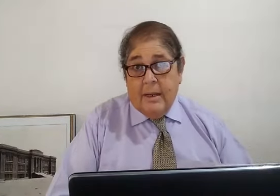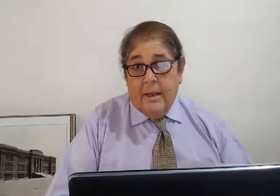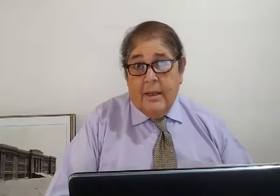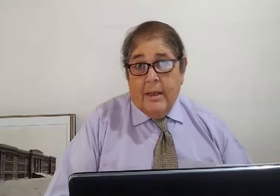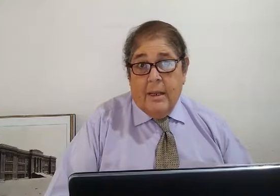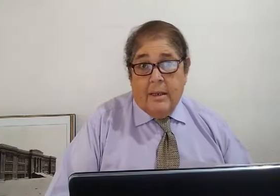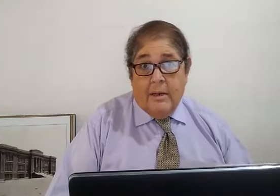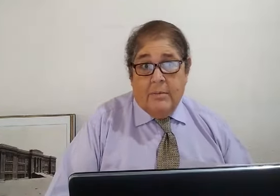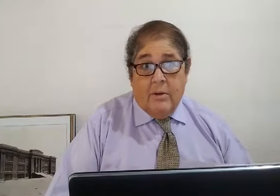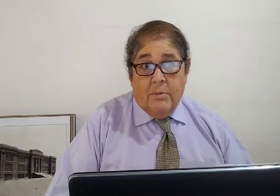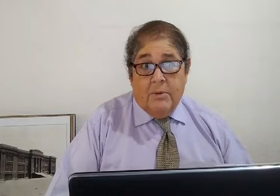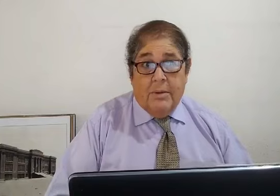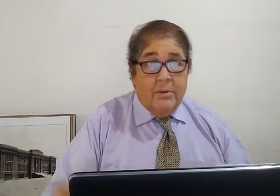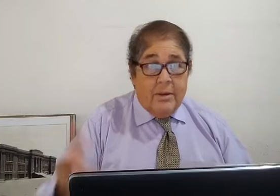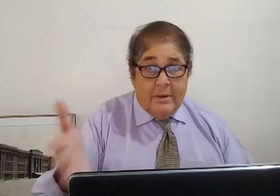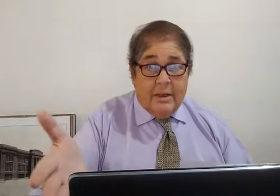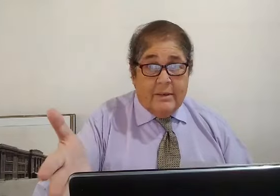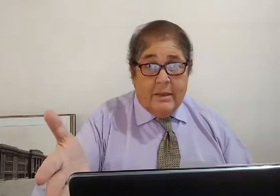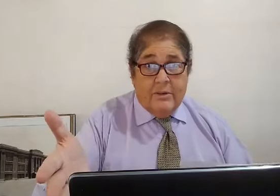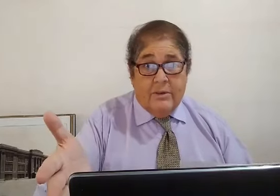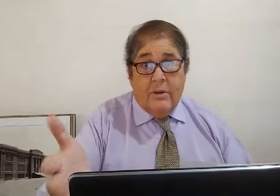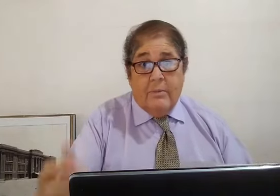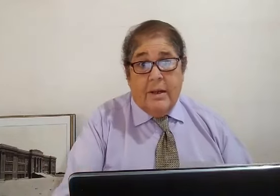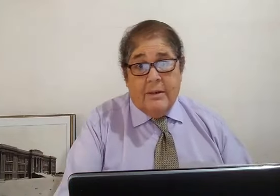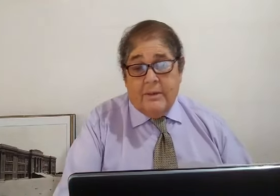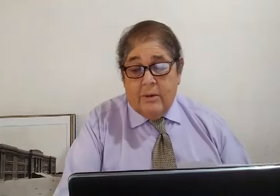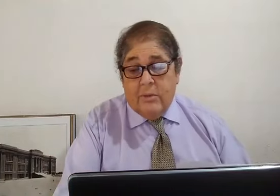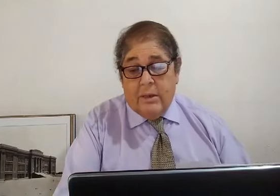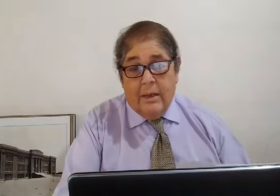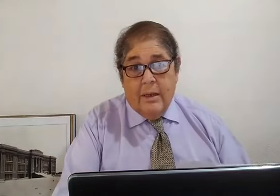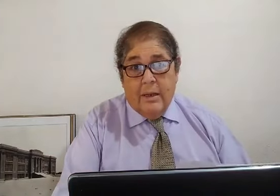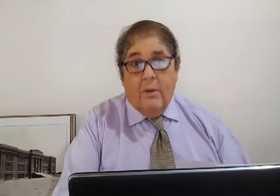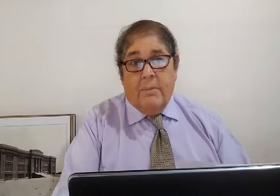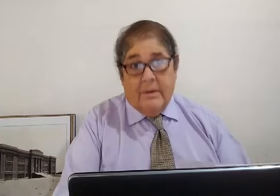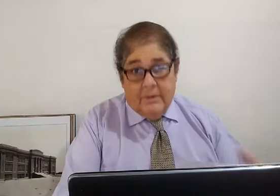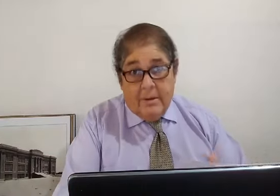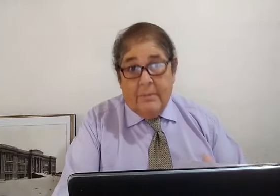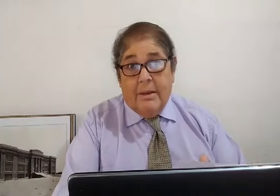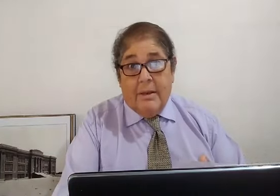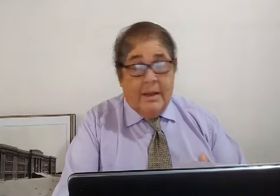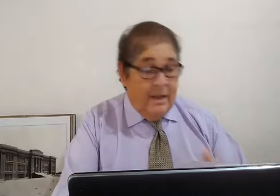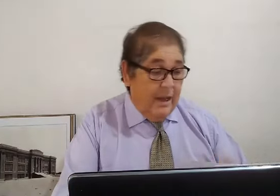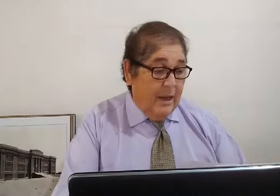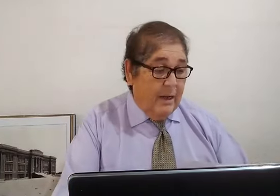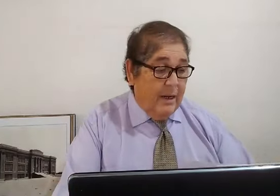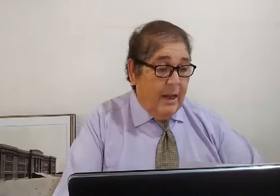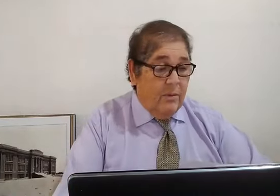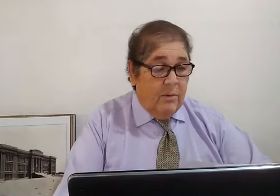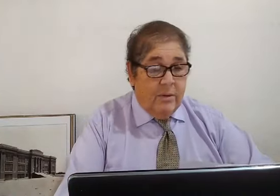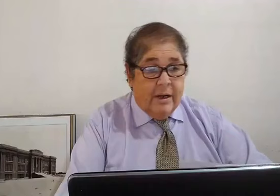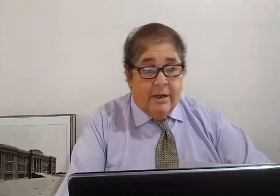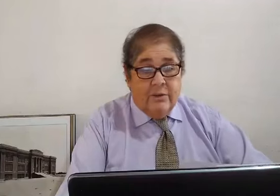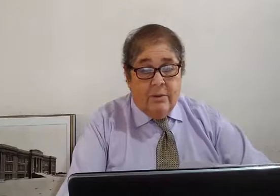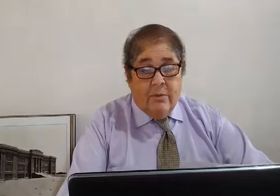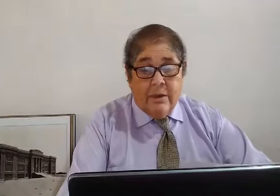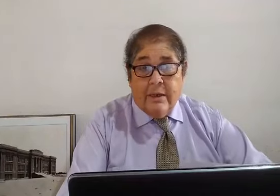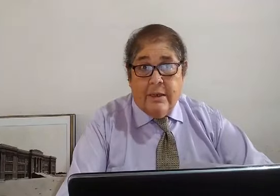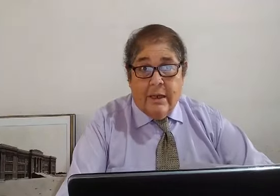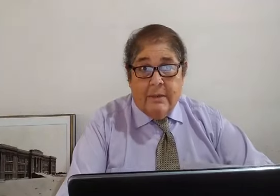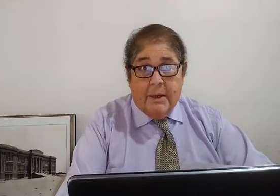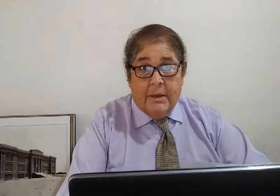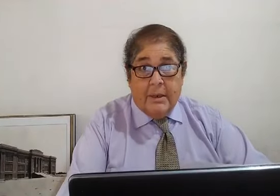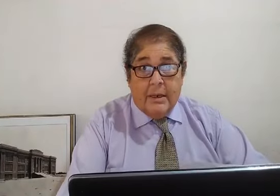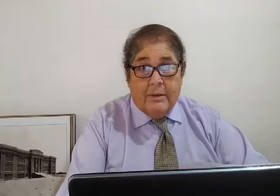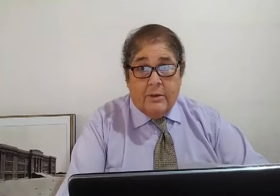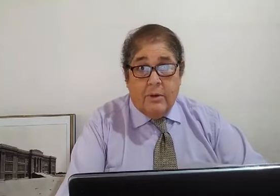campaña Andrés Manuel López Obrador, así que esta decisión va en esa ruta. Comprensiblemente ha generado una reacción muy crítica